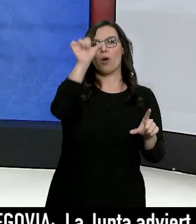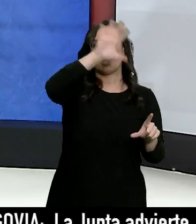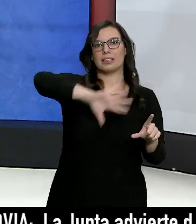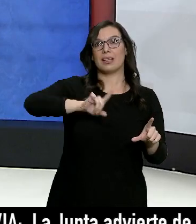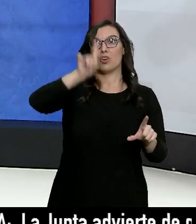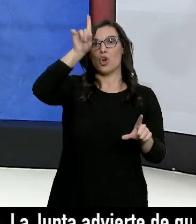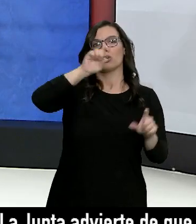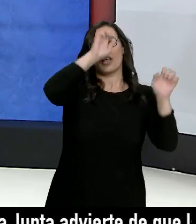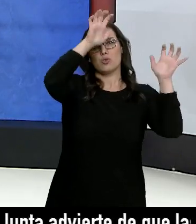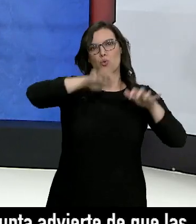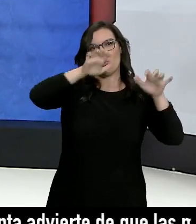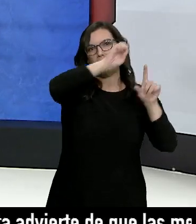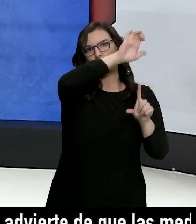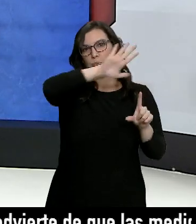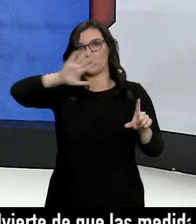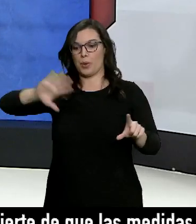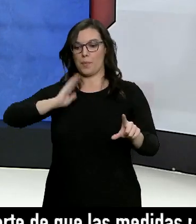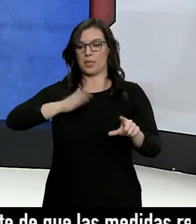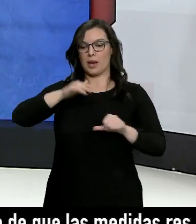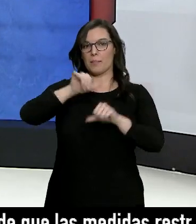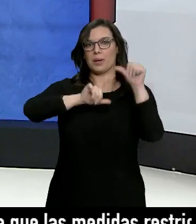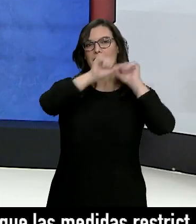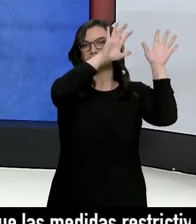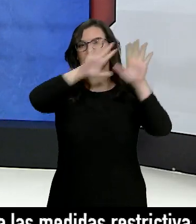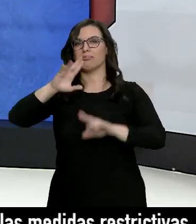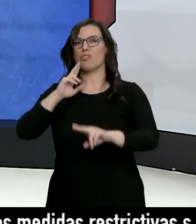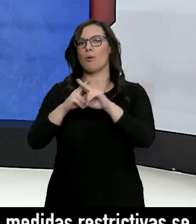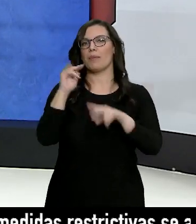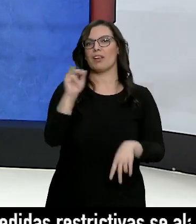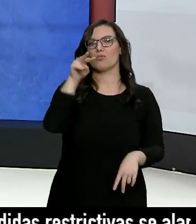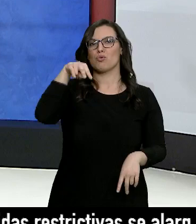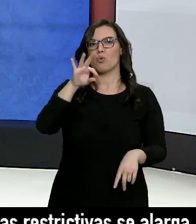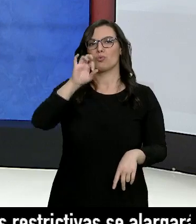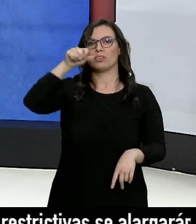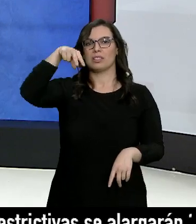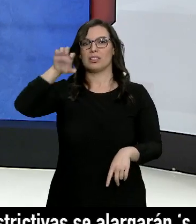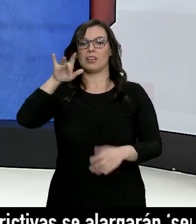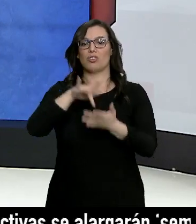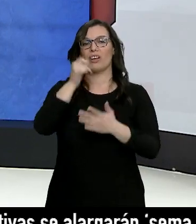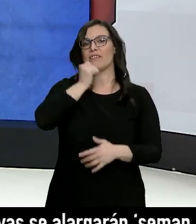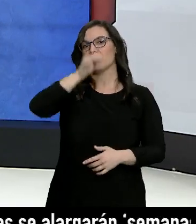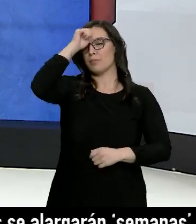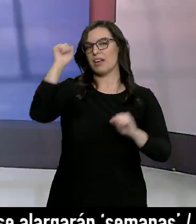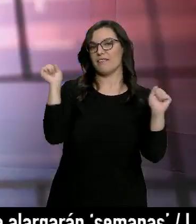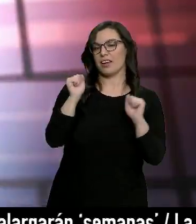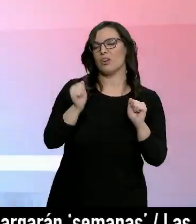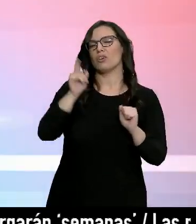también al norte. A partir de mañana llega Justin, que nos va a dejar un fin de semana pasado por agua y con temperaturas más frías.